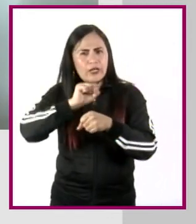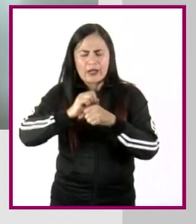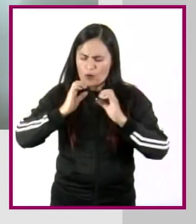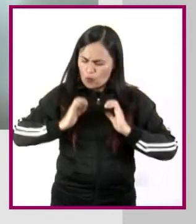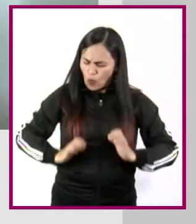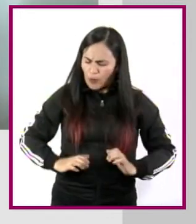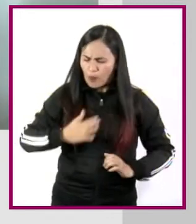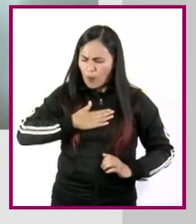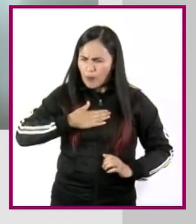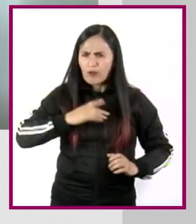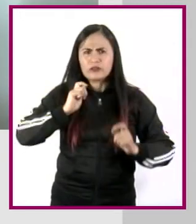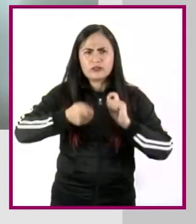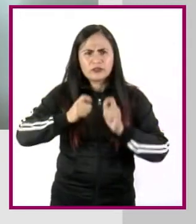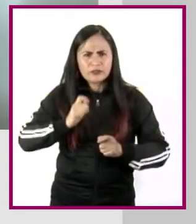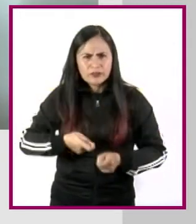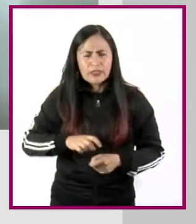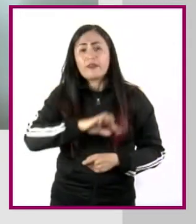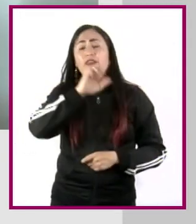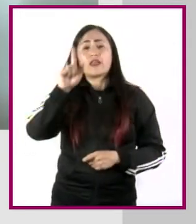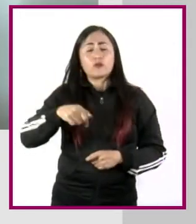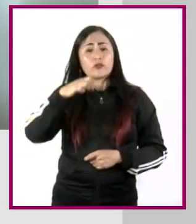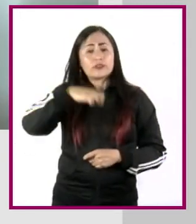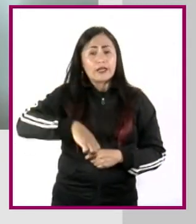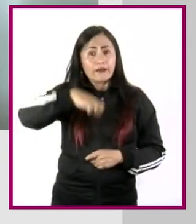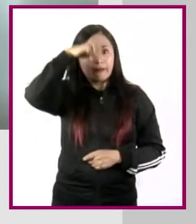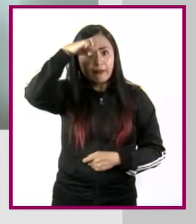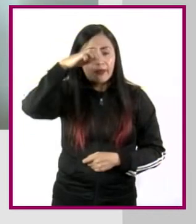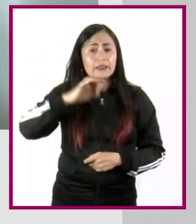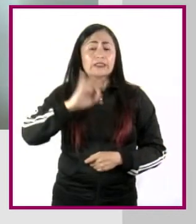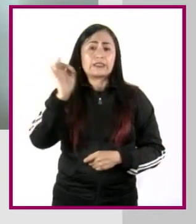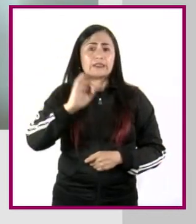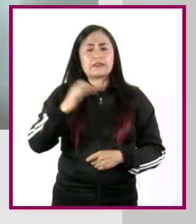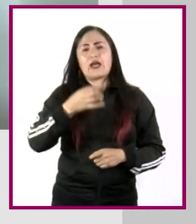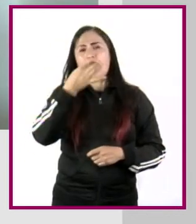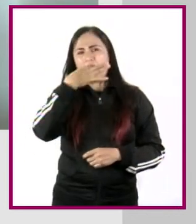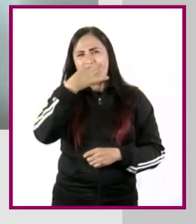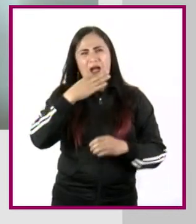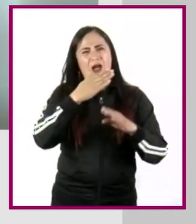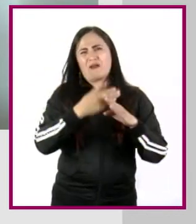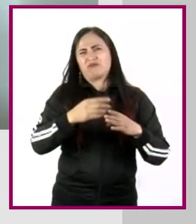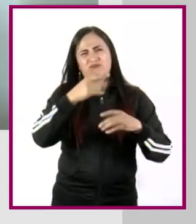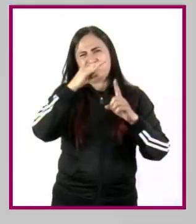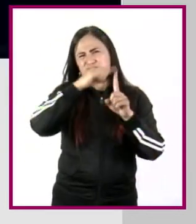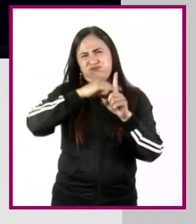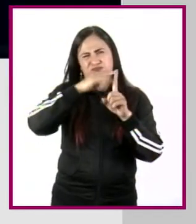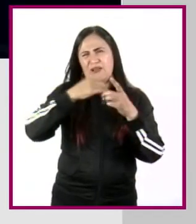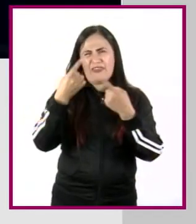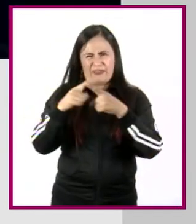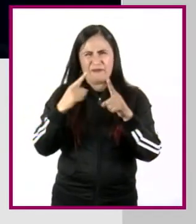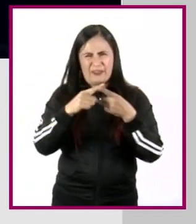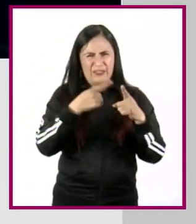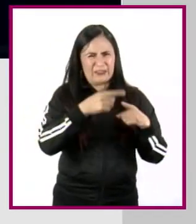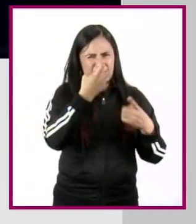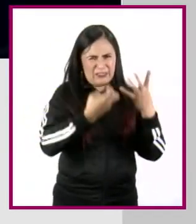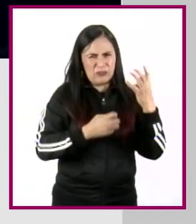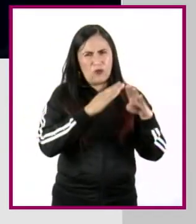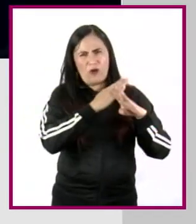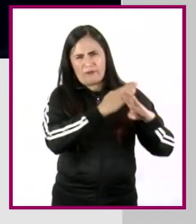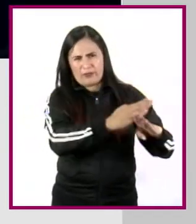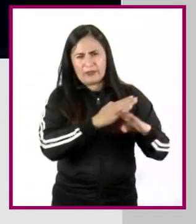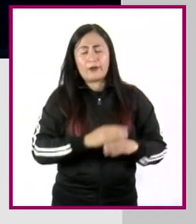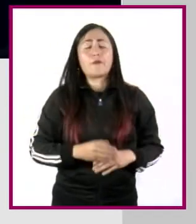cuerpo, después cuando es la edad, adquirir información sobre los métodos anticonceptivos y además durante todo el proceso poder